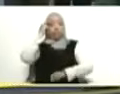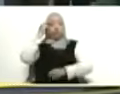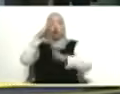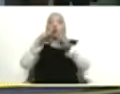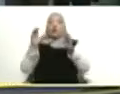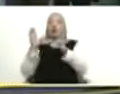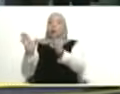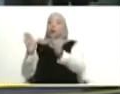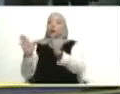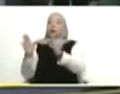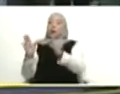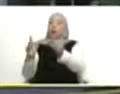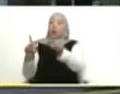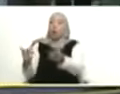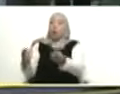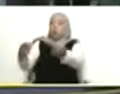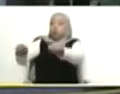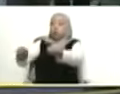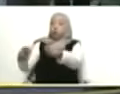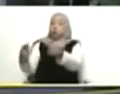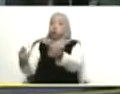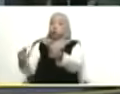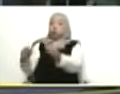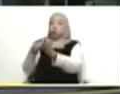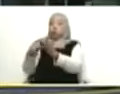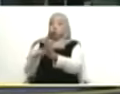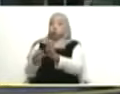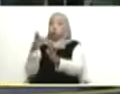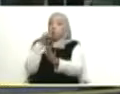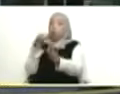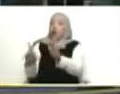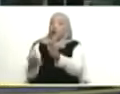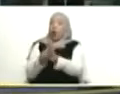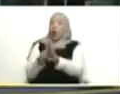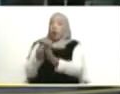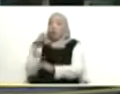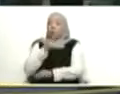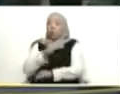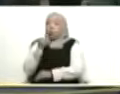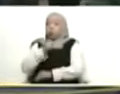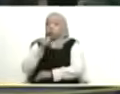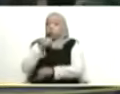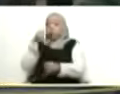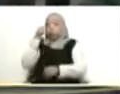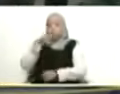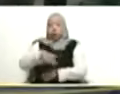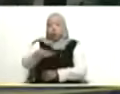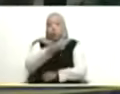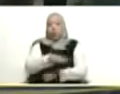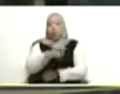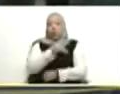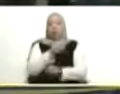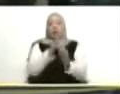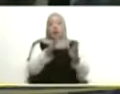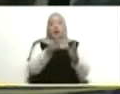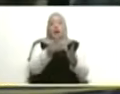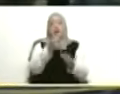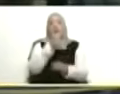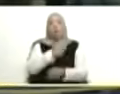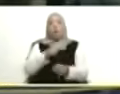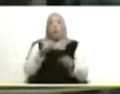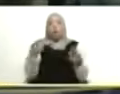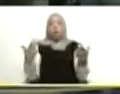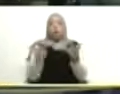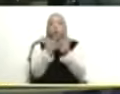sabemos, bueno, el bloqueo económico, las sanciones ilícitas y la resistencia del pueblo venezolano. Segunda etapa, guerra, resistencia